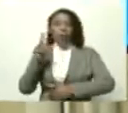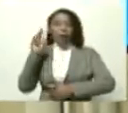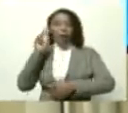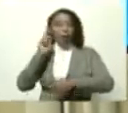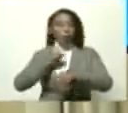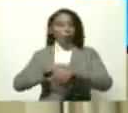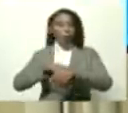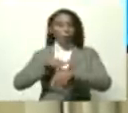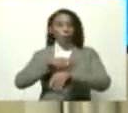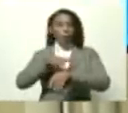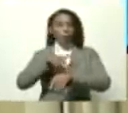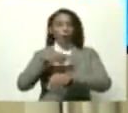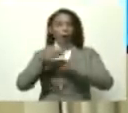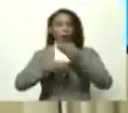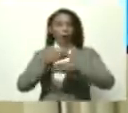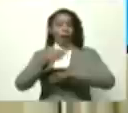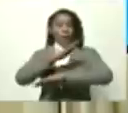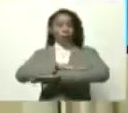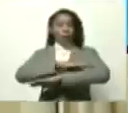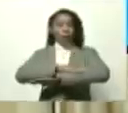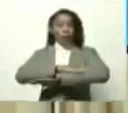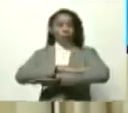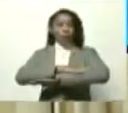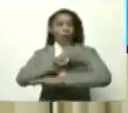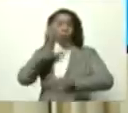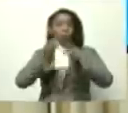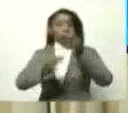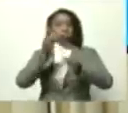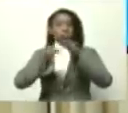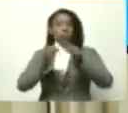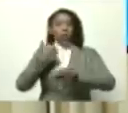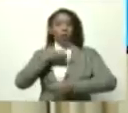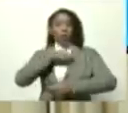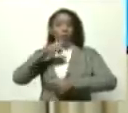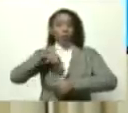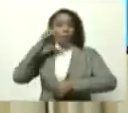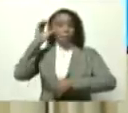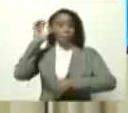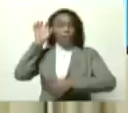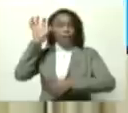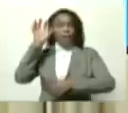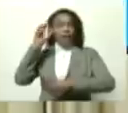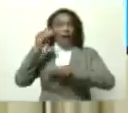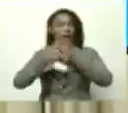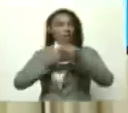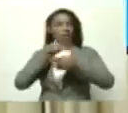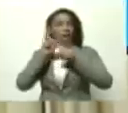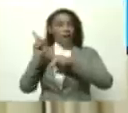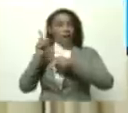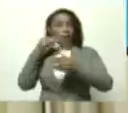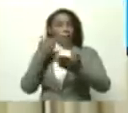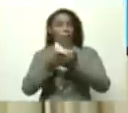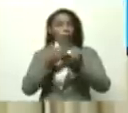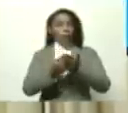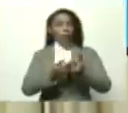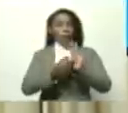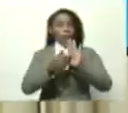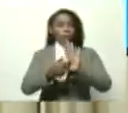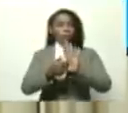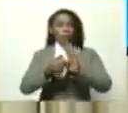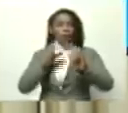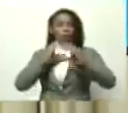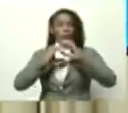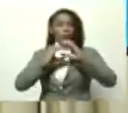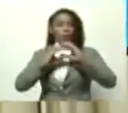se realizarán acciones judiciales en nuestro país derivadas de estas pruebas que han sido